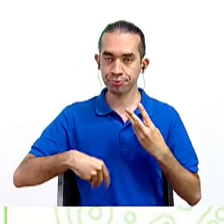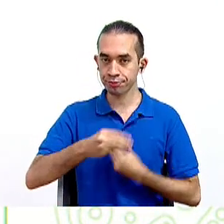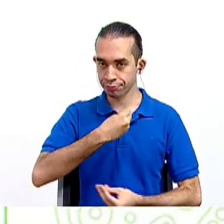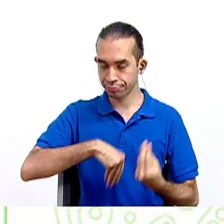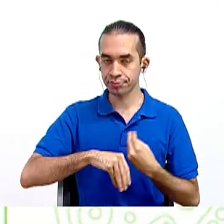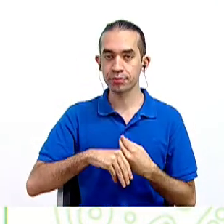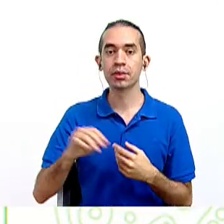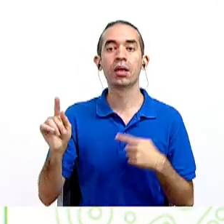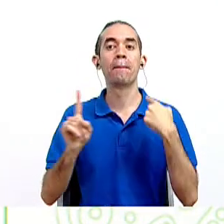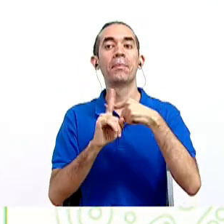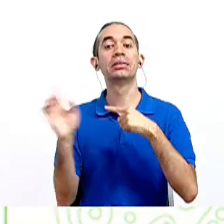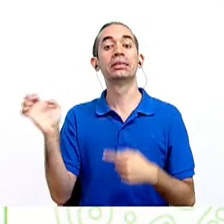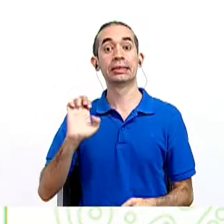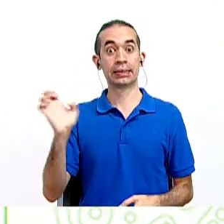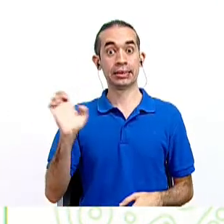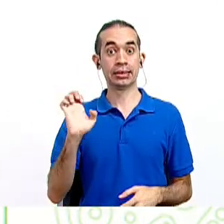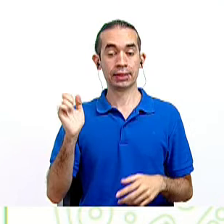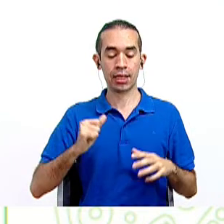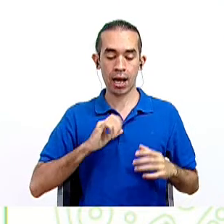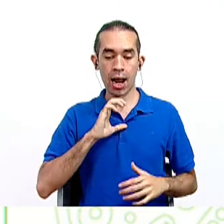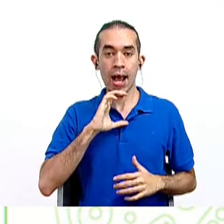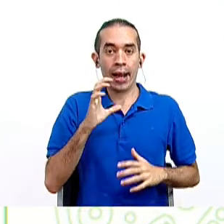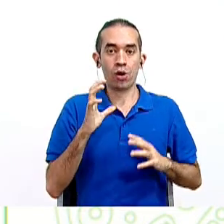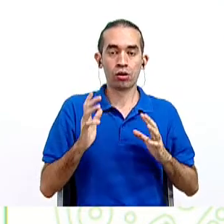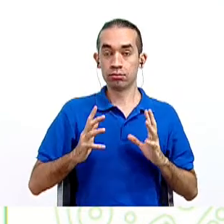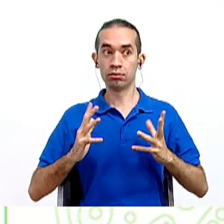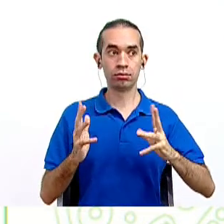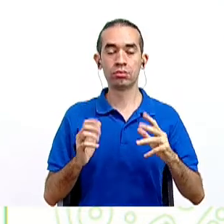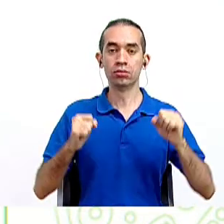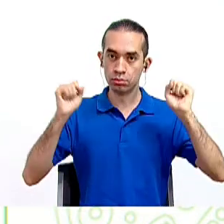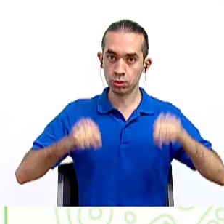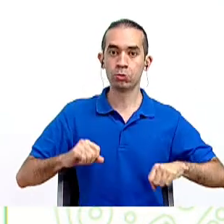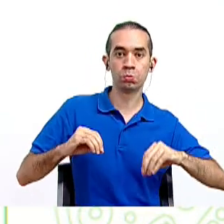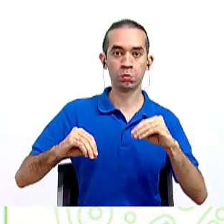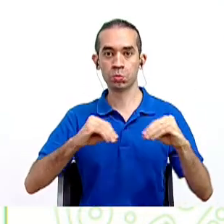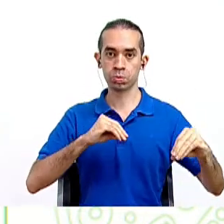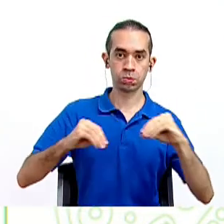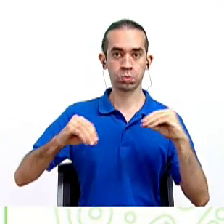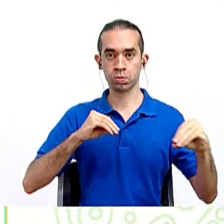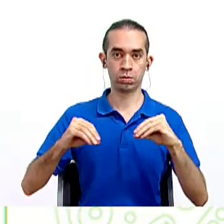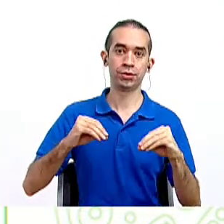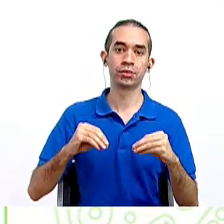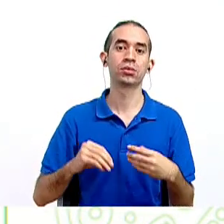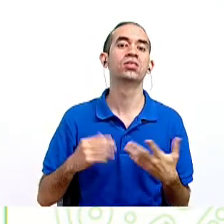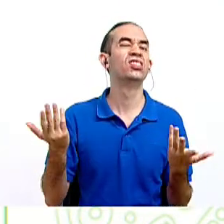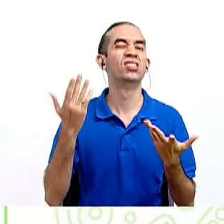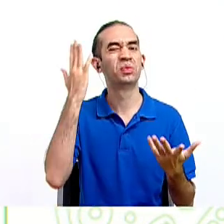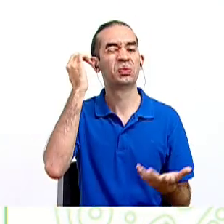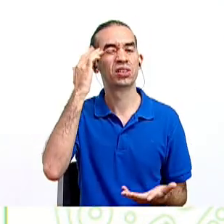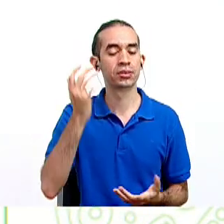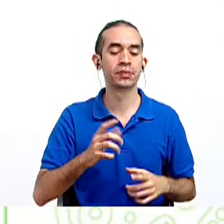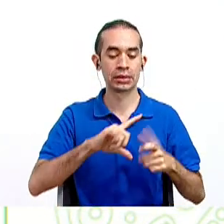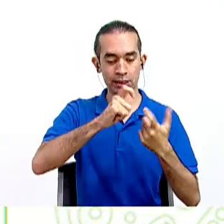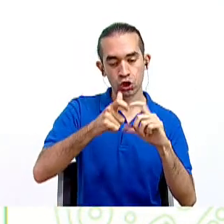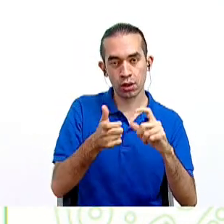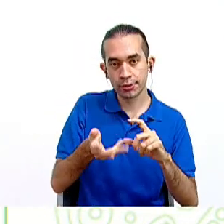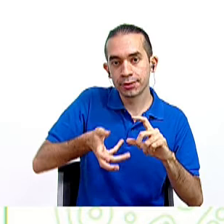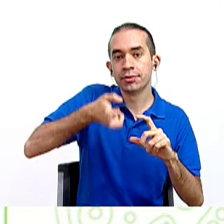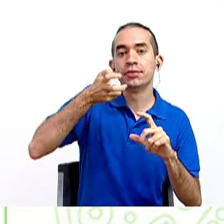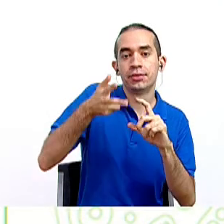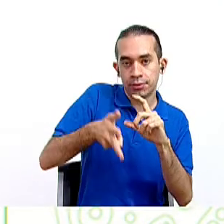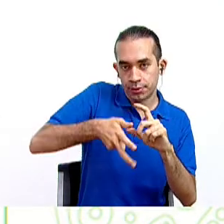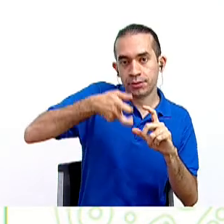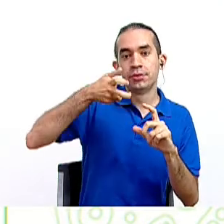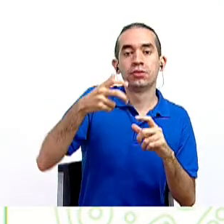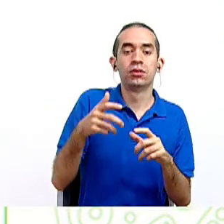hace que mi cuerpo tenga cierto calor y que es la que hace que yo pueda moverme. Eso es producto de la respiración celular que pasa en todo